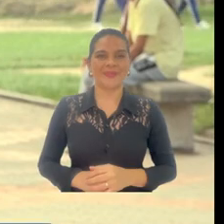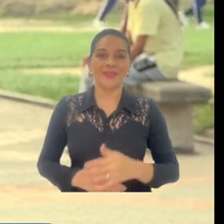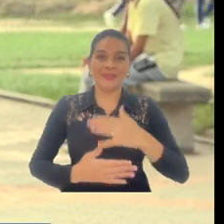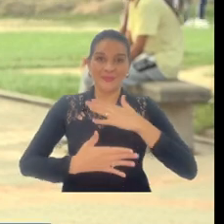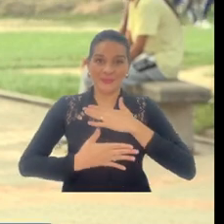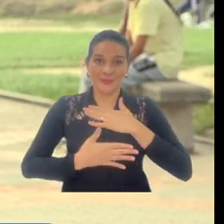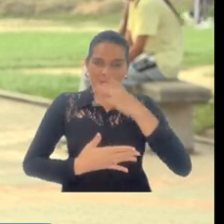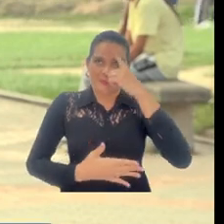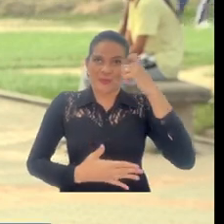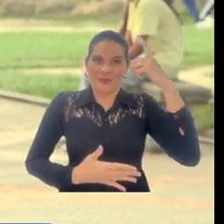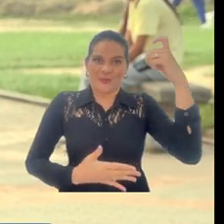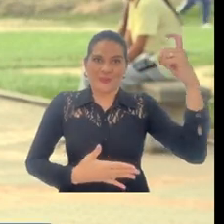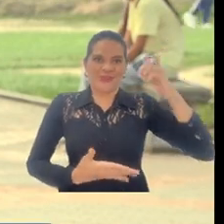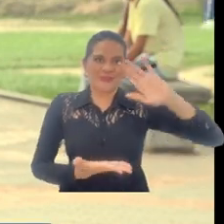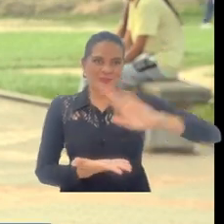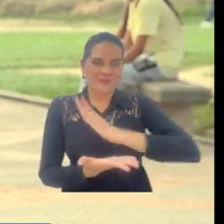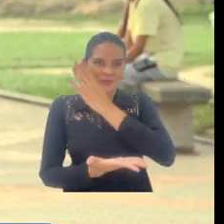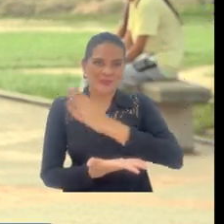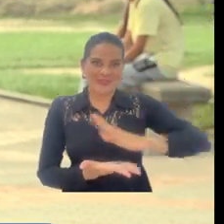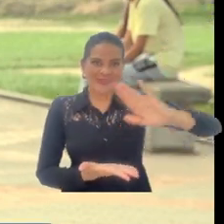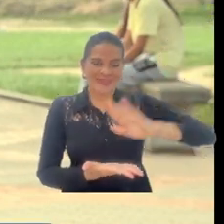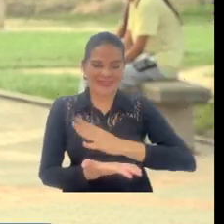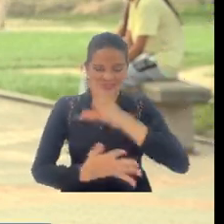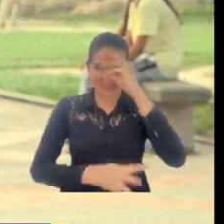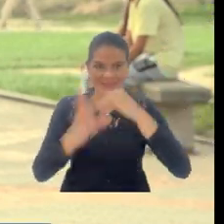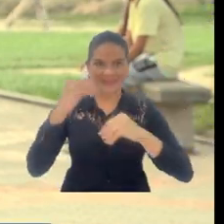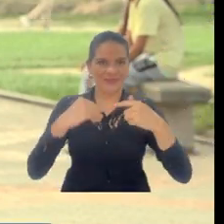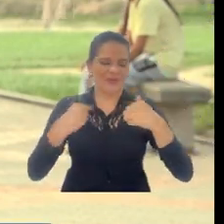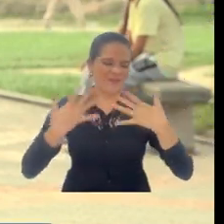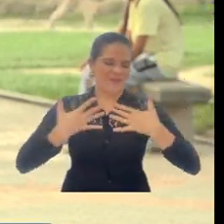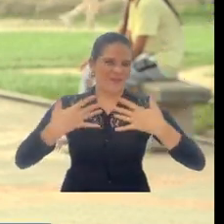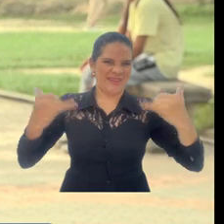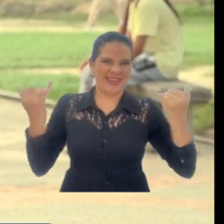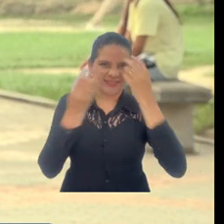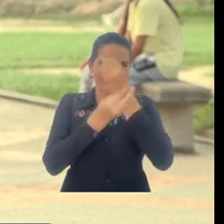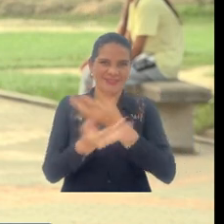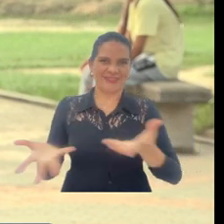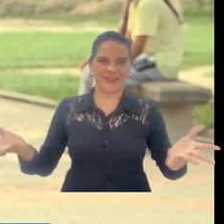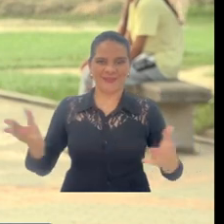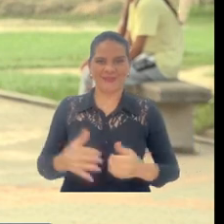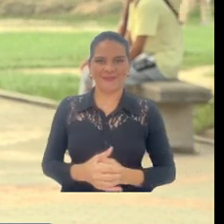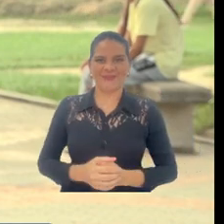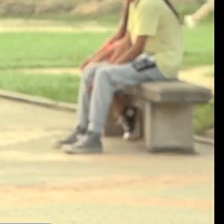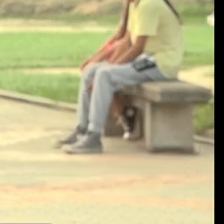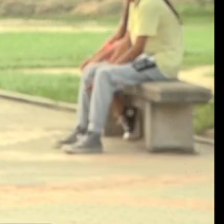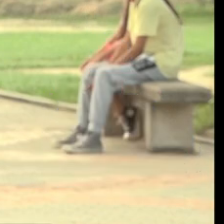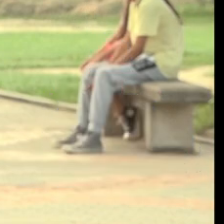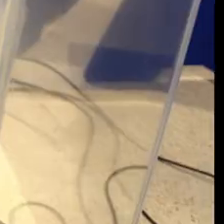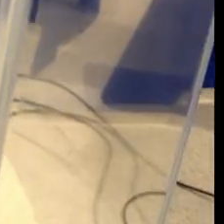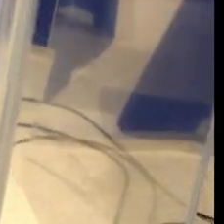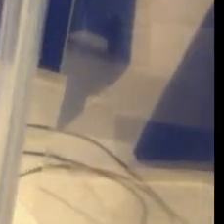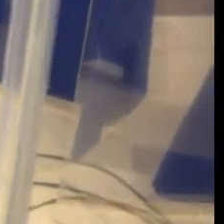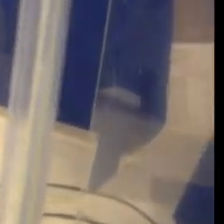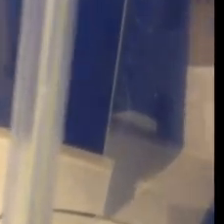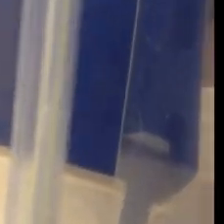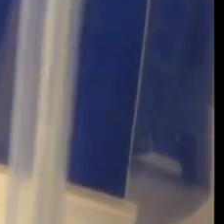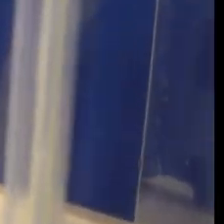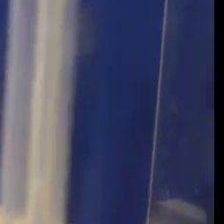Yo personalmente, que siempre he tenido el sueño de estudiar música, lo recibo no solamente con los brazos abiertos, sino como una bendición.